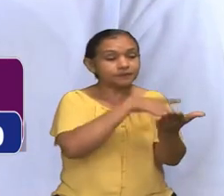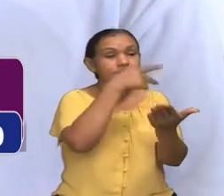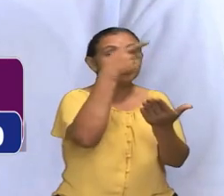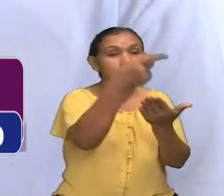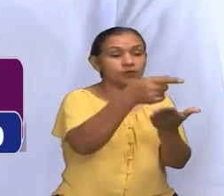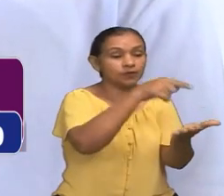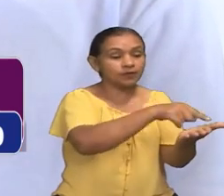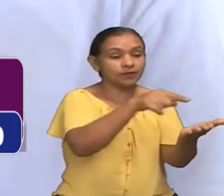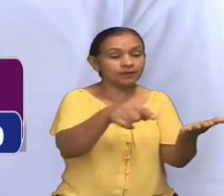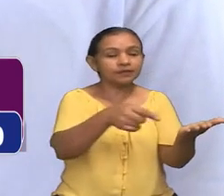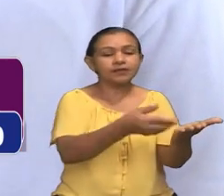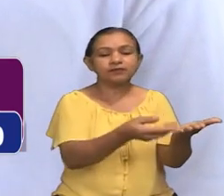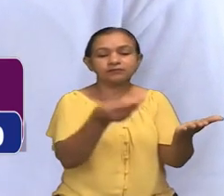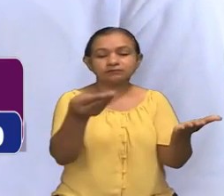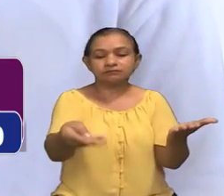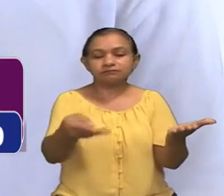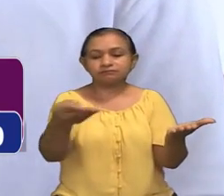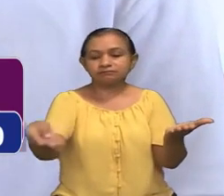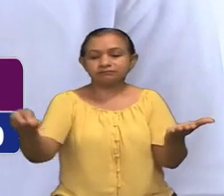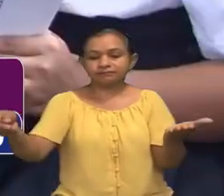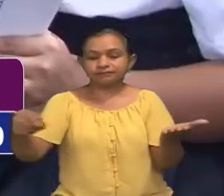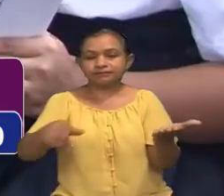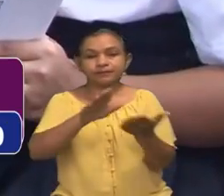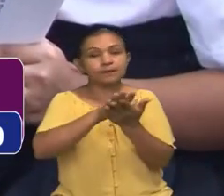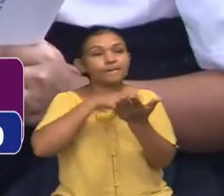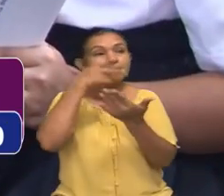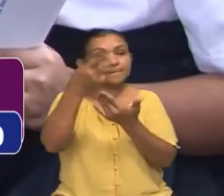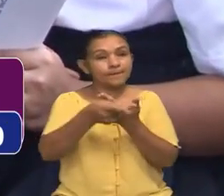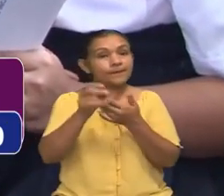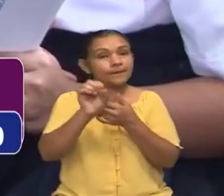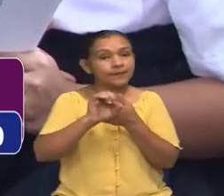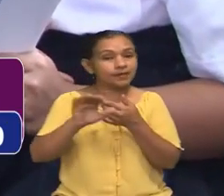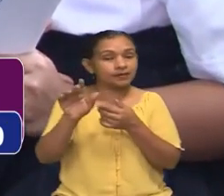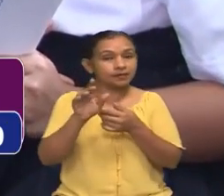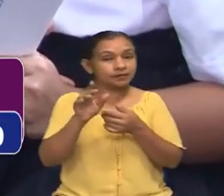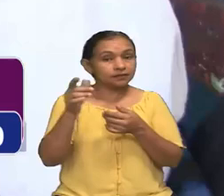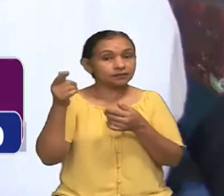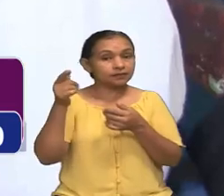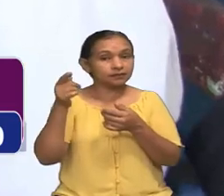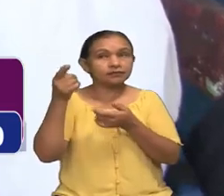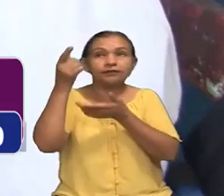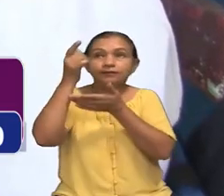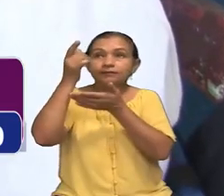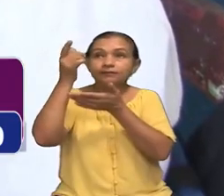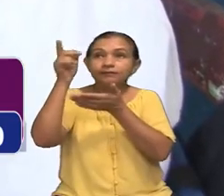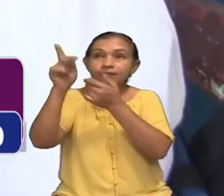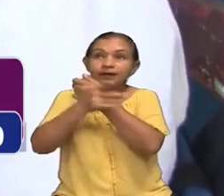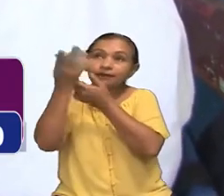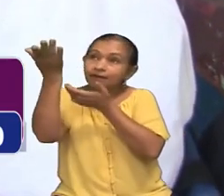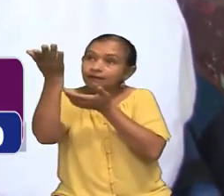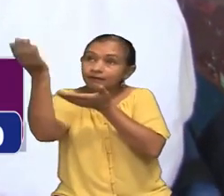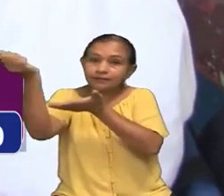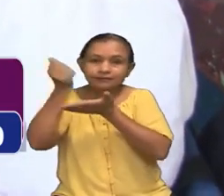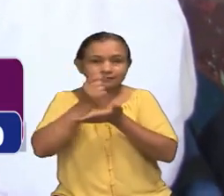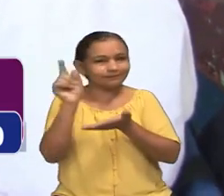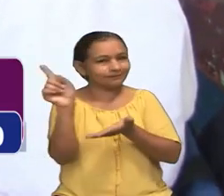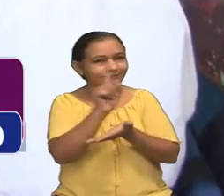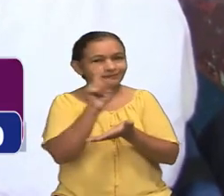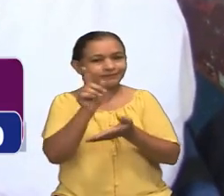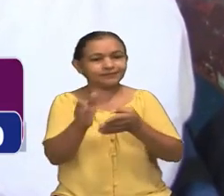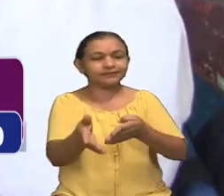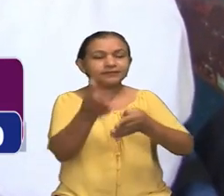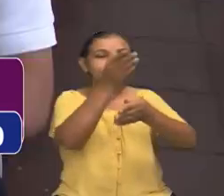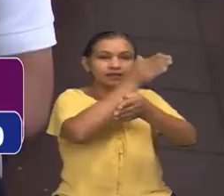se implementen. En nuestro modelo, los programas sociales no dependen de la cooperación internacional. En los gobiernos anteriores,